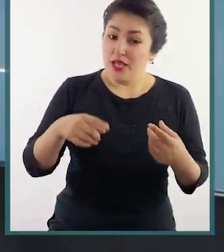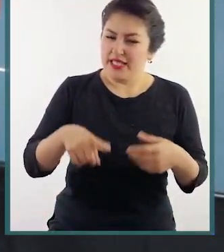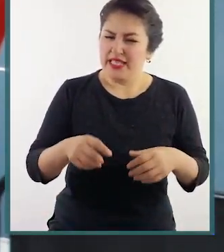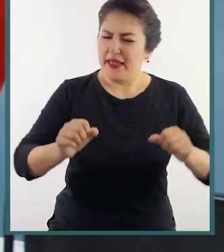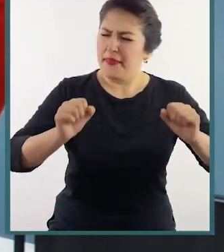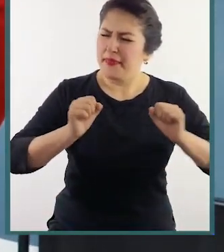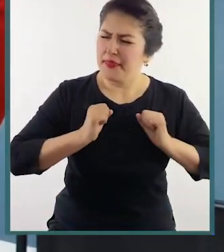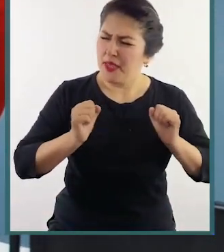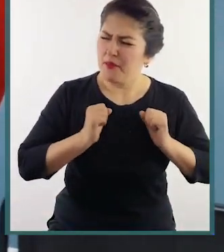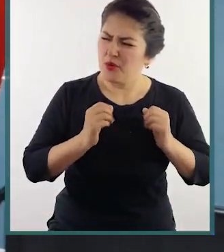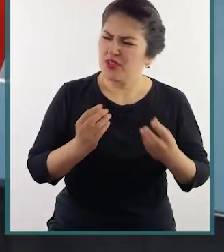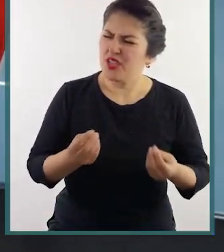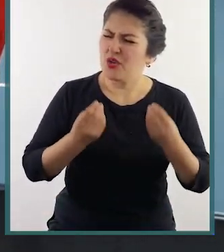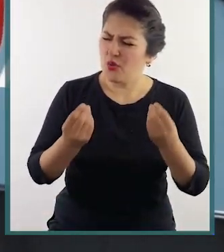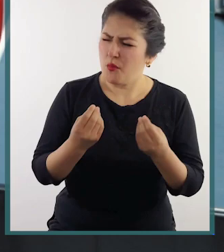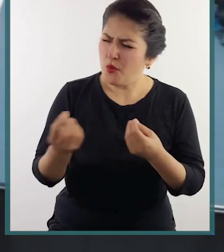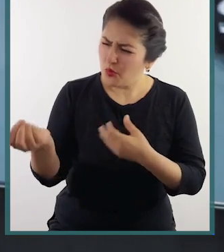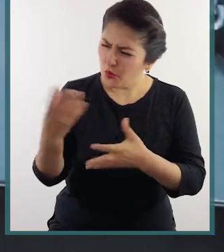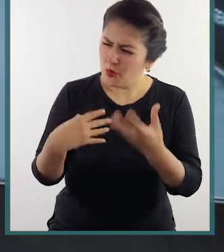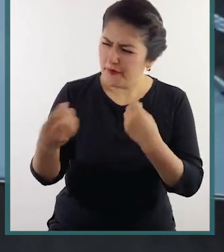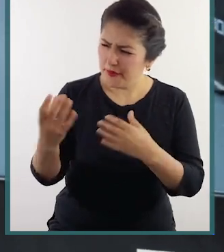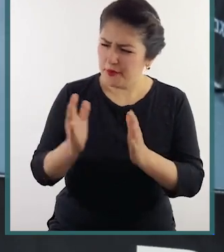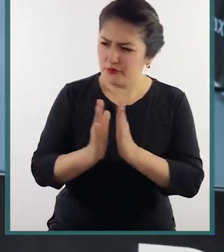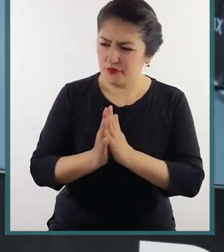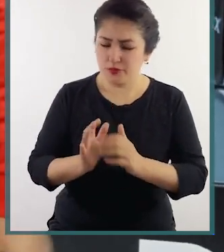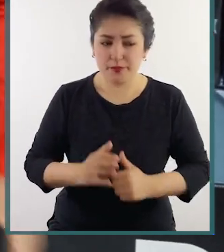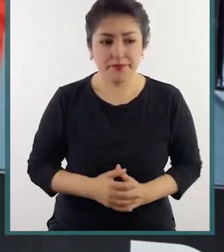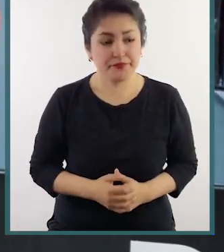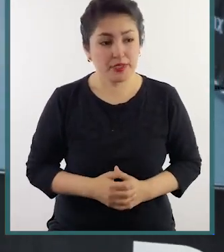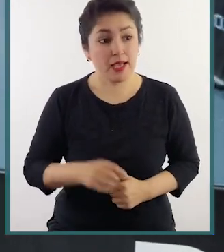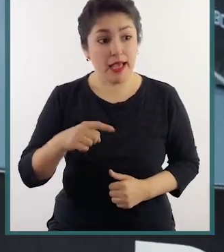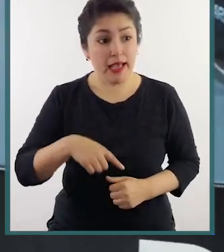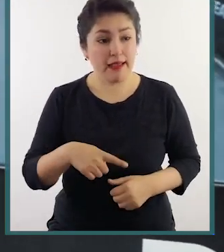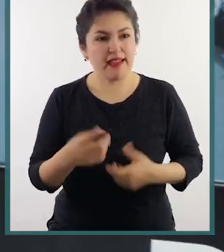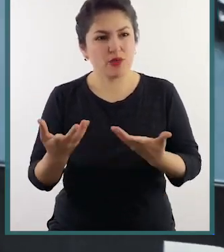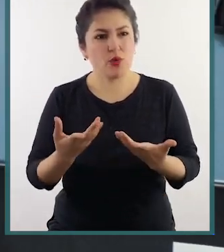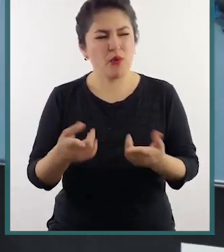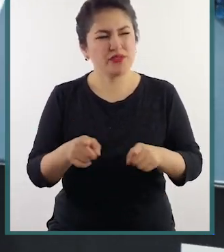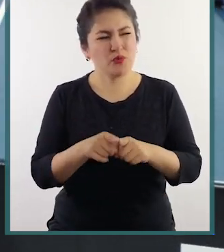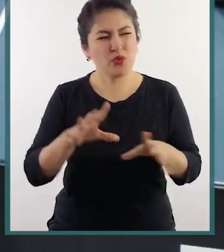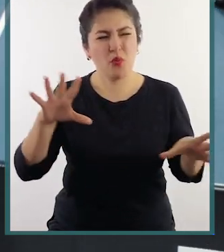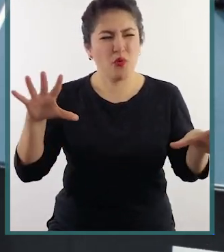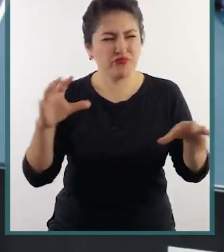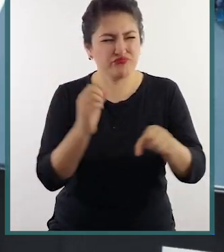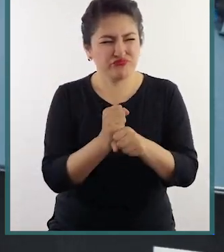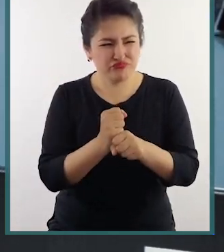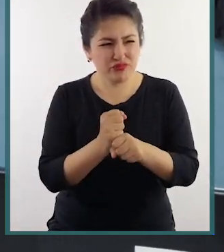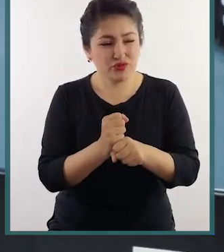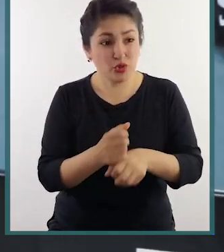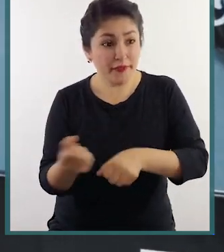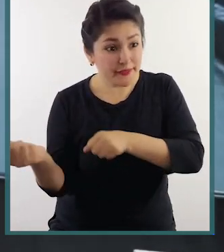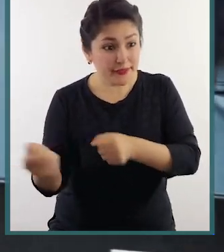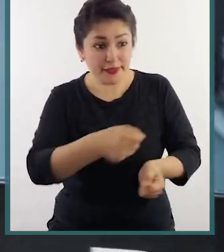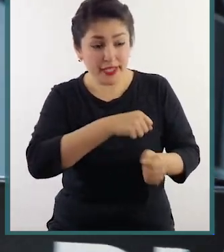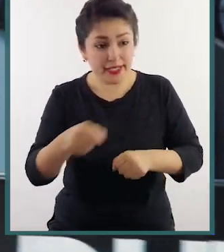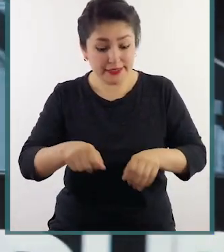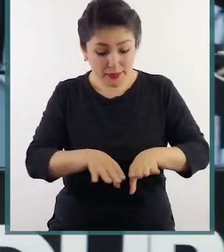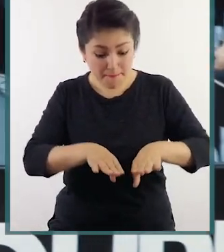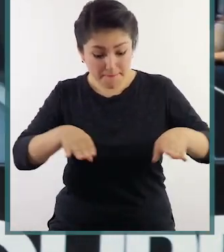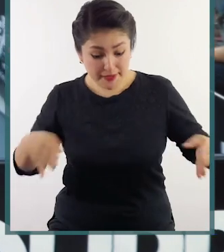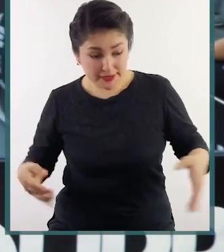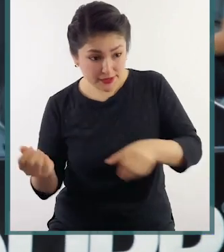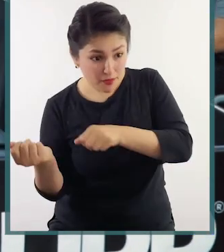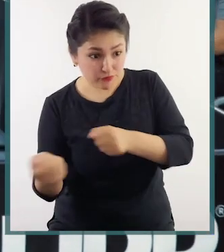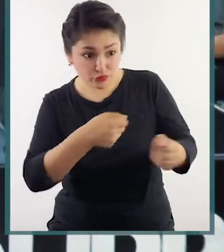Cuéntanos un poquito en qué consiste el juego de pickleball. Bueno, el pickleball es una combinación entre tenis,